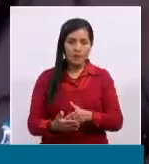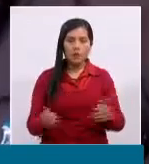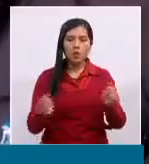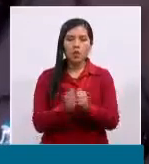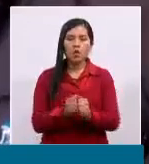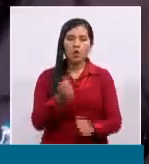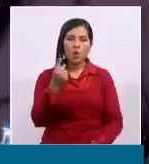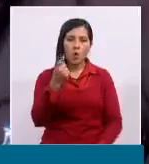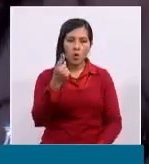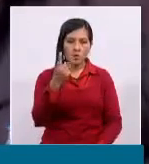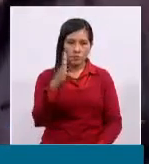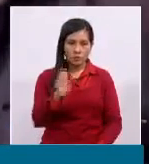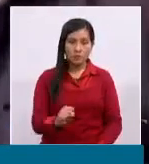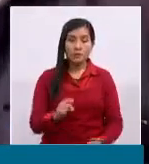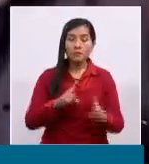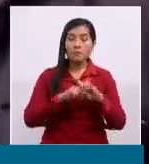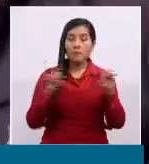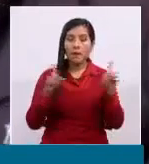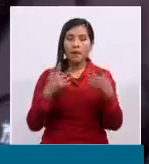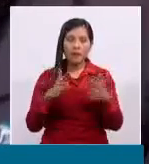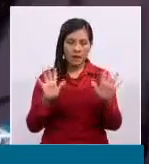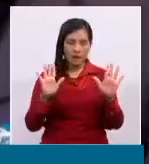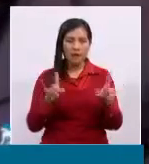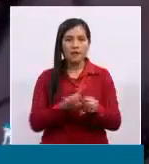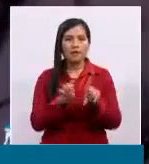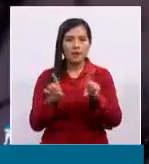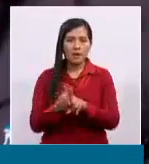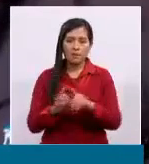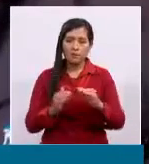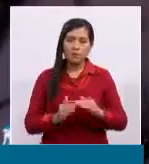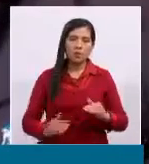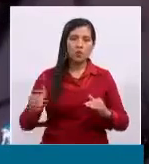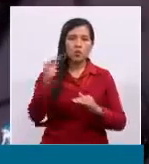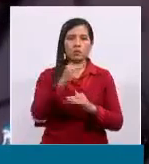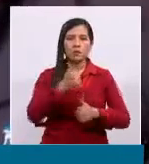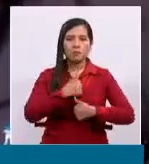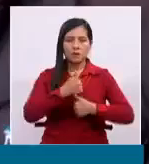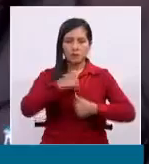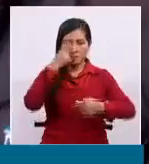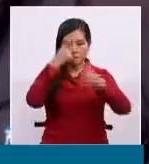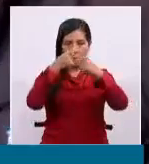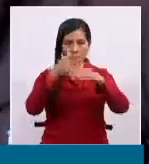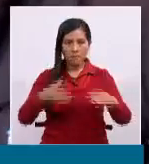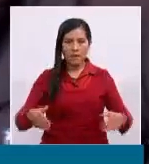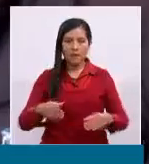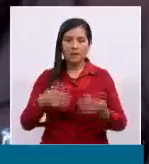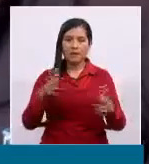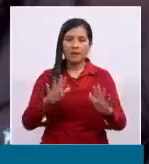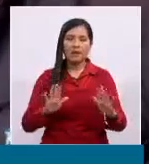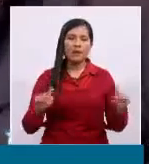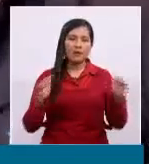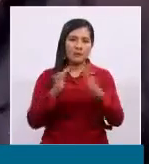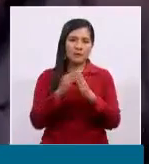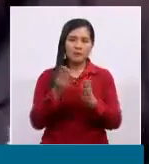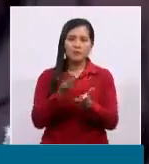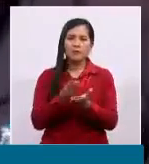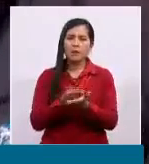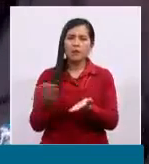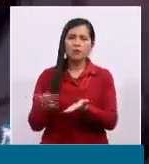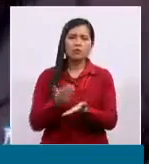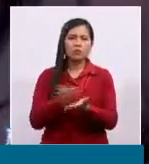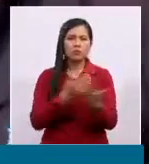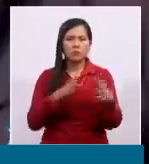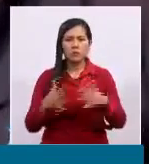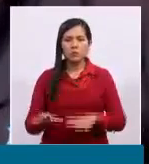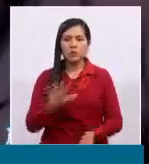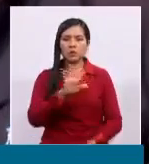57.291.095.000 con 11 bolivianos, pero también hemos superado nuestra propia meta a nivel La Paz. Hemos logrado recaudar alrededor